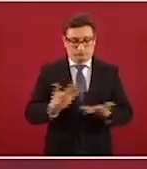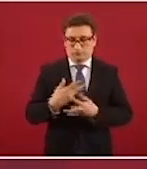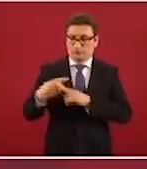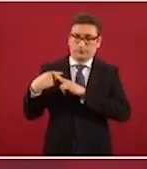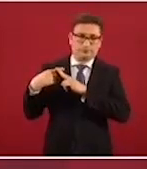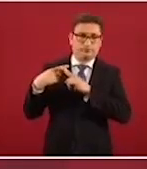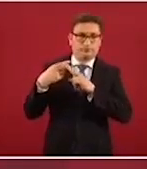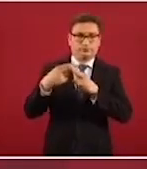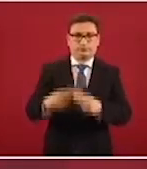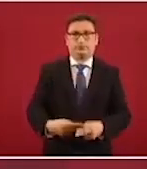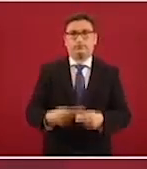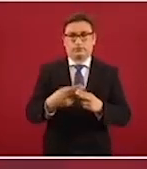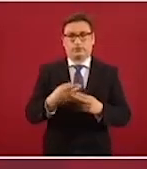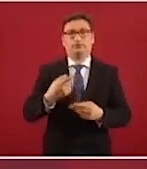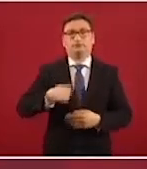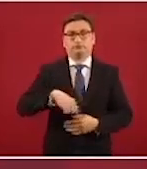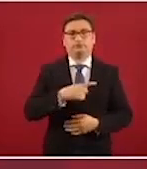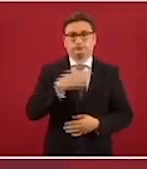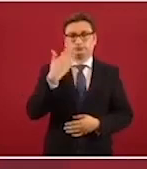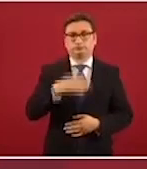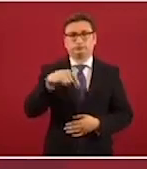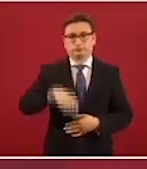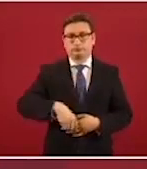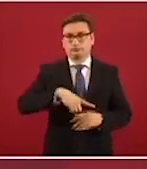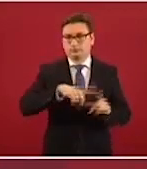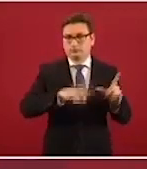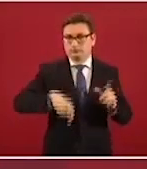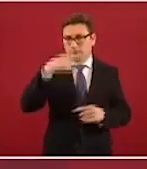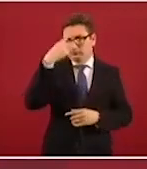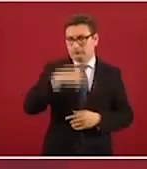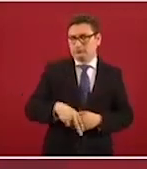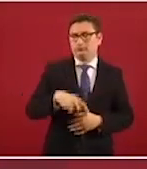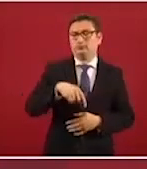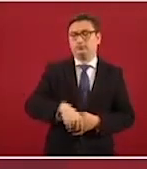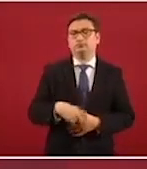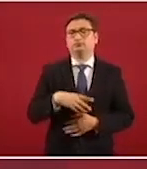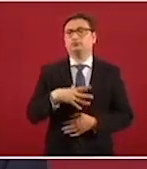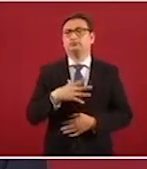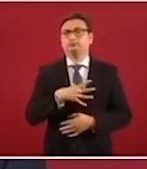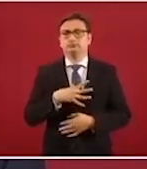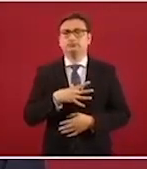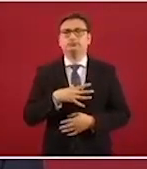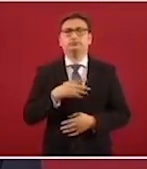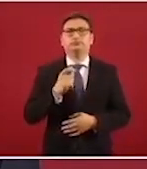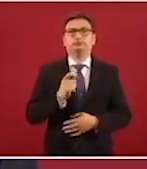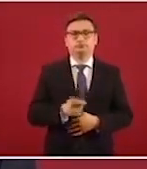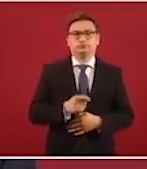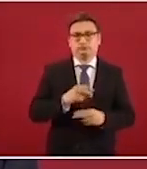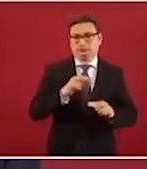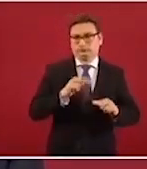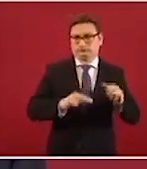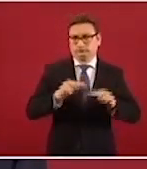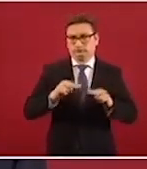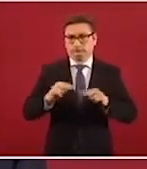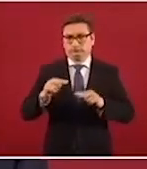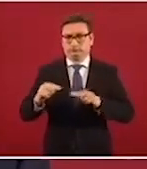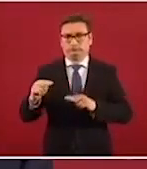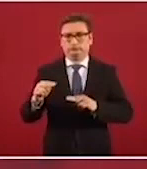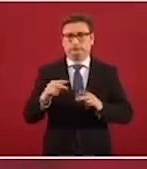afirmar que México tiene la tasa